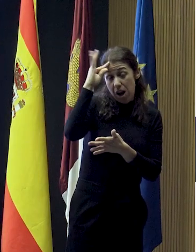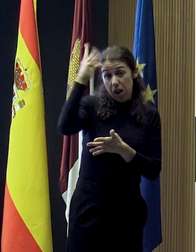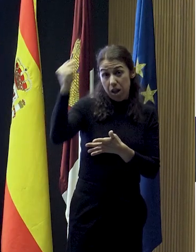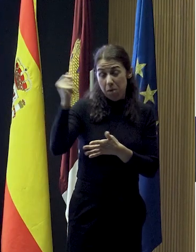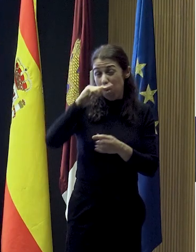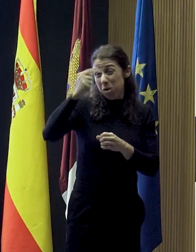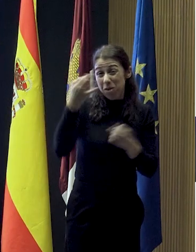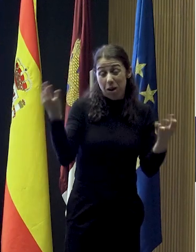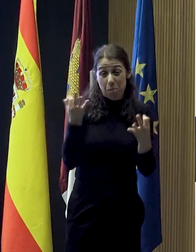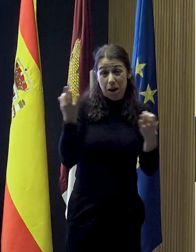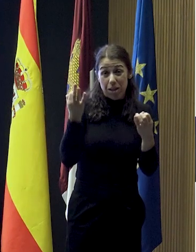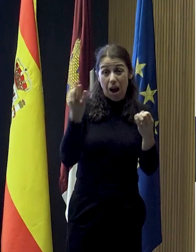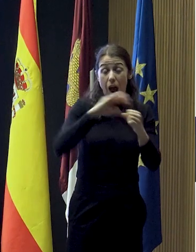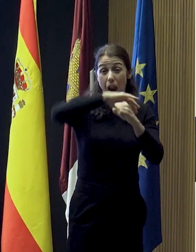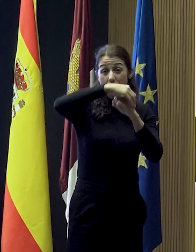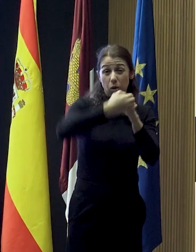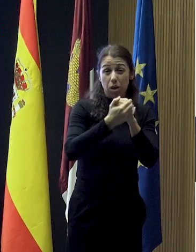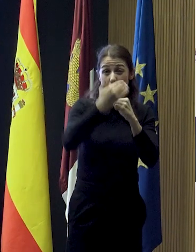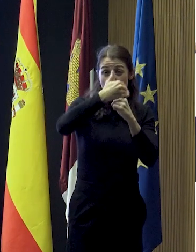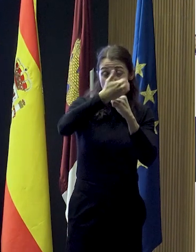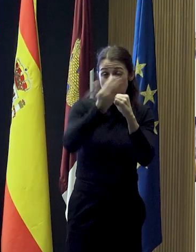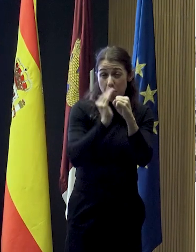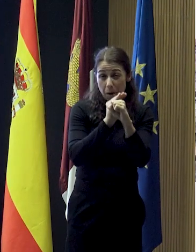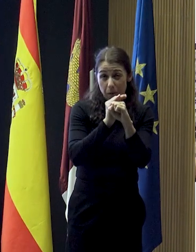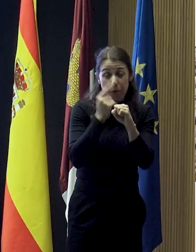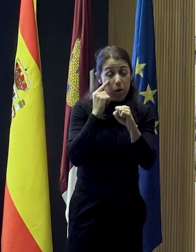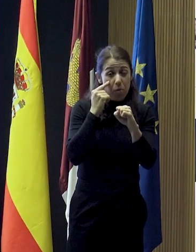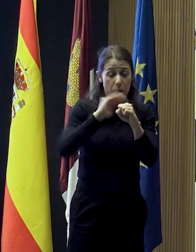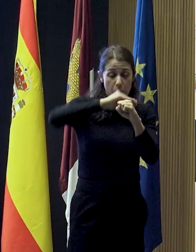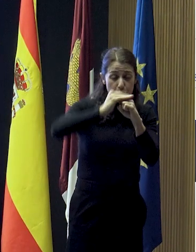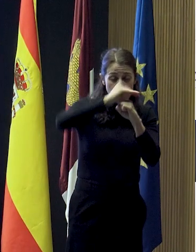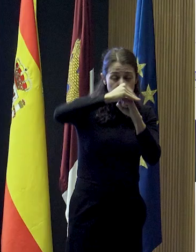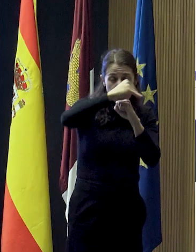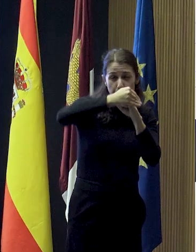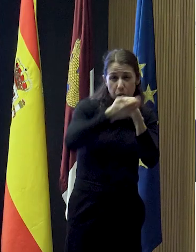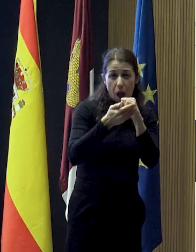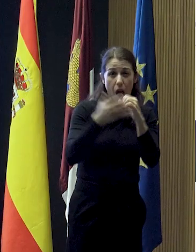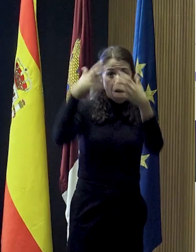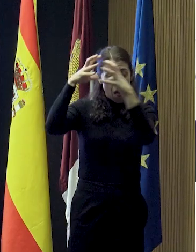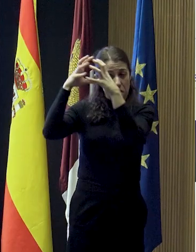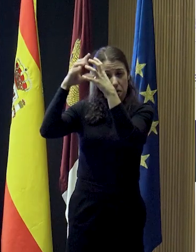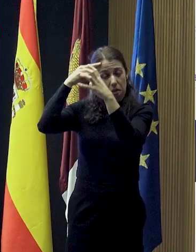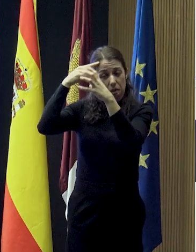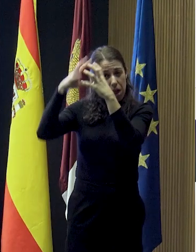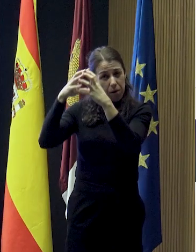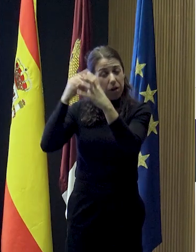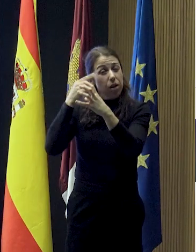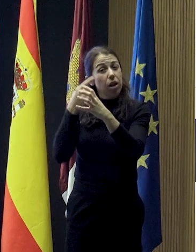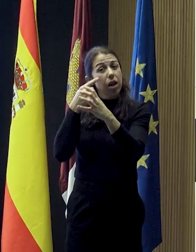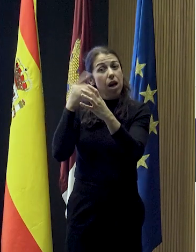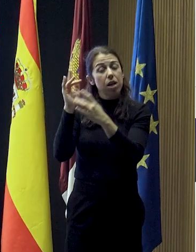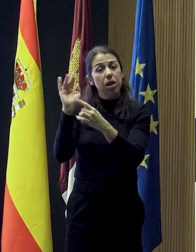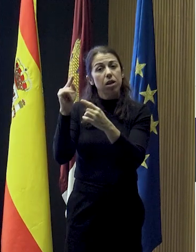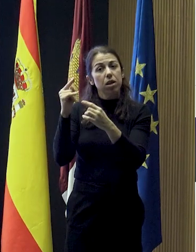cerebral? Esa atrofia se ve. Nosotros podemos ver surcos, espacios que aparecen en el cerebro que lo que nos dicen es que esas neuronas se han